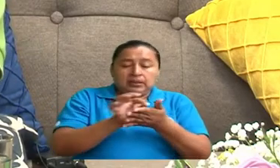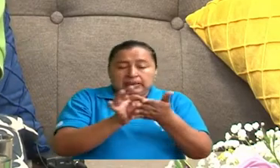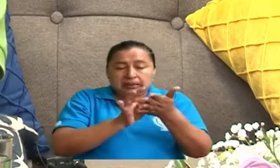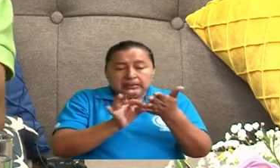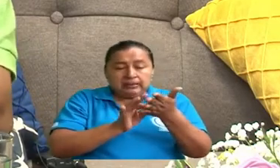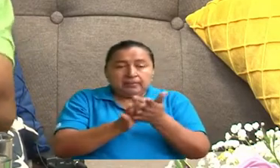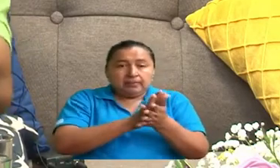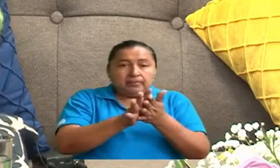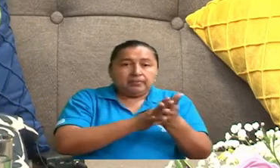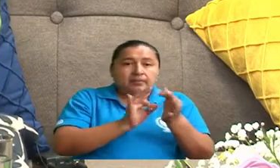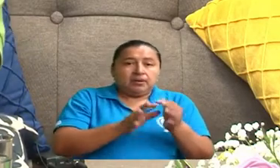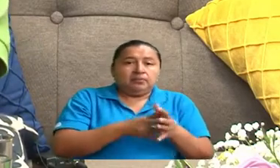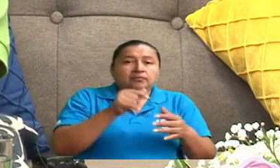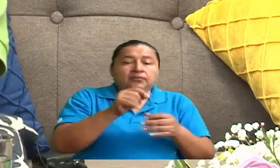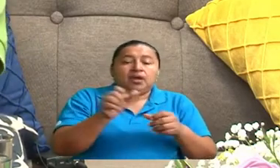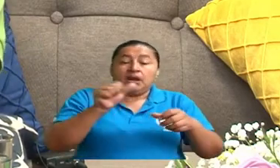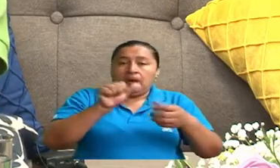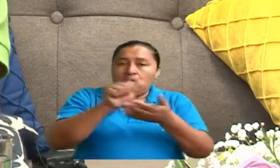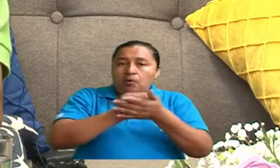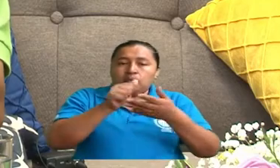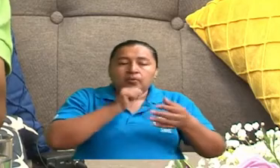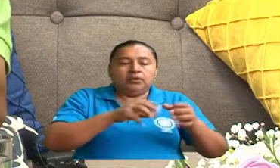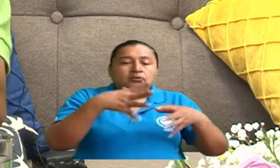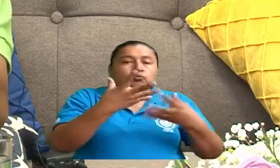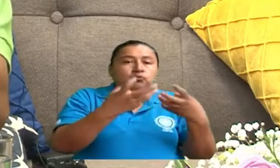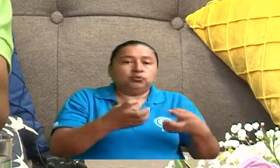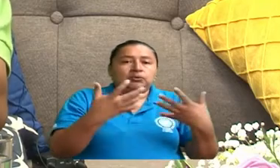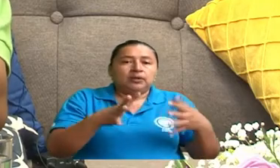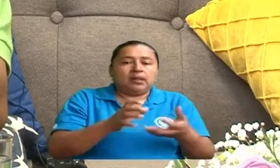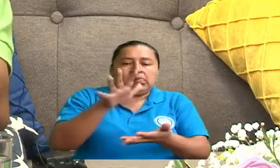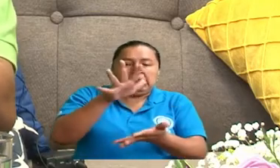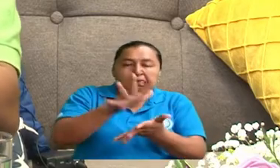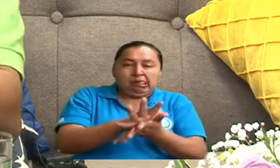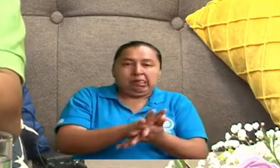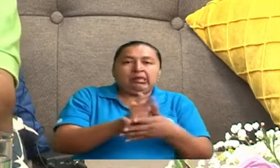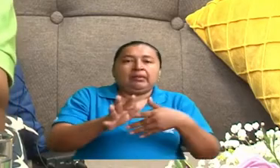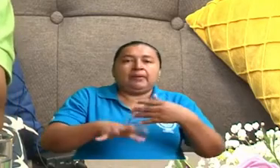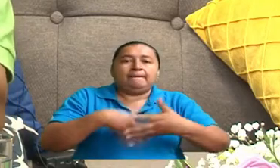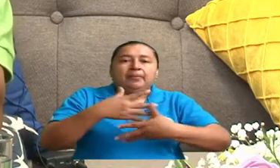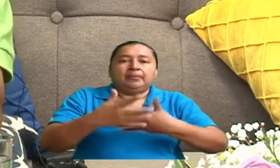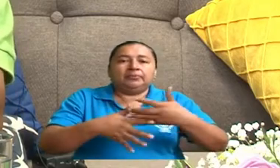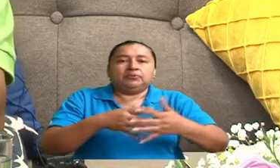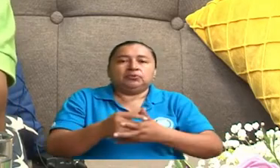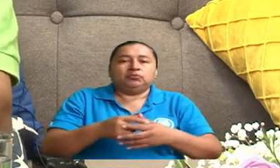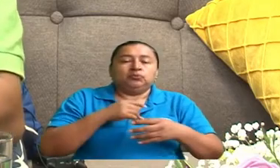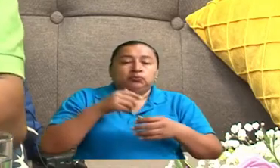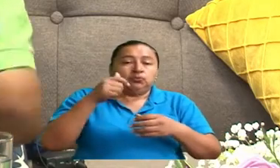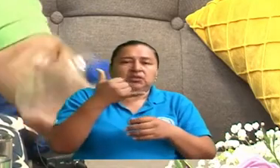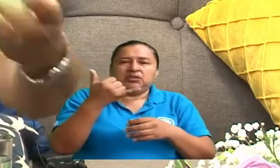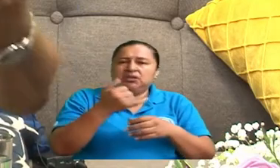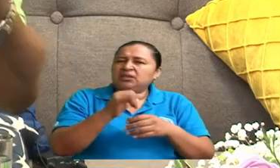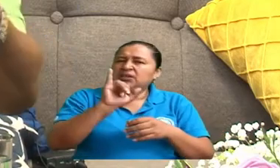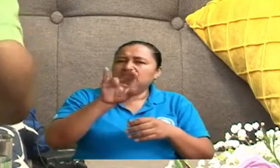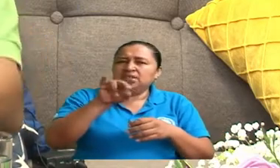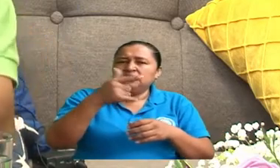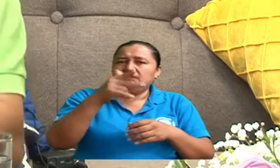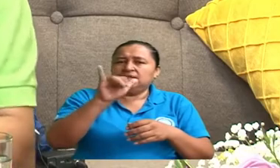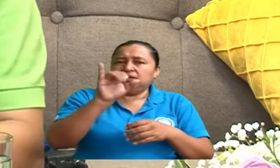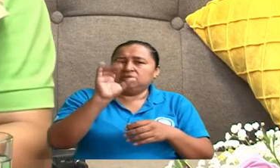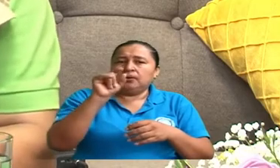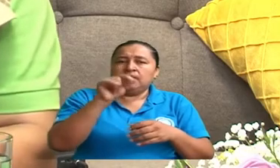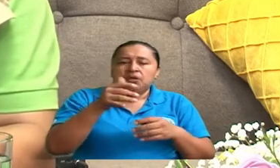bien todo esto, la llevamos a un lavado, secado, triturado y procesado a través de inyección. ¿Para qué?